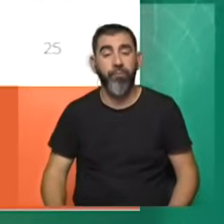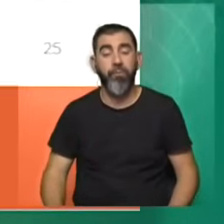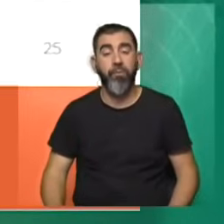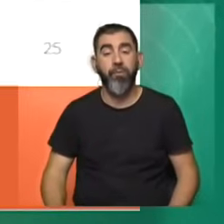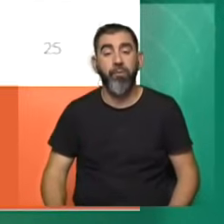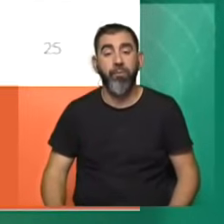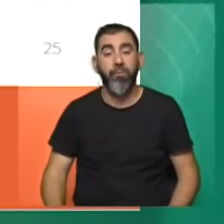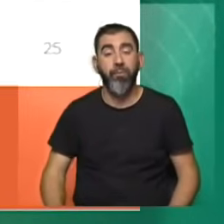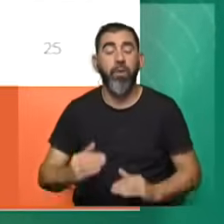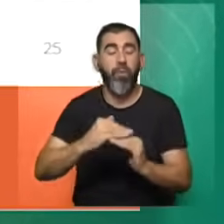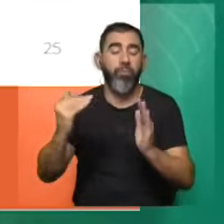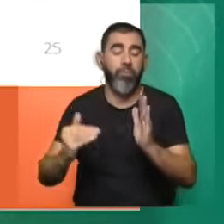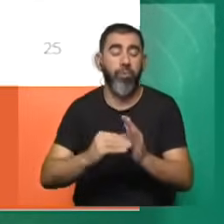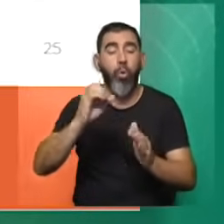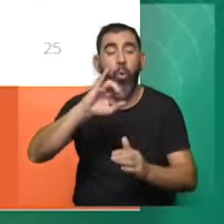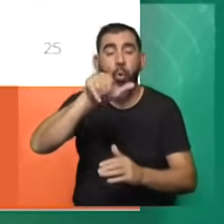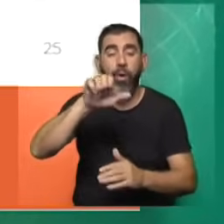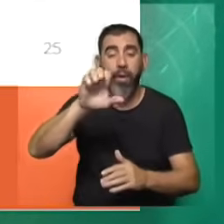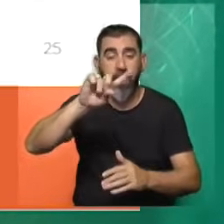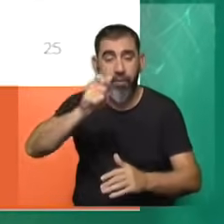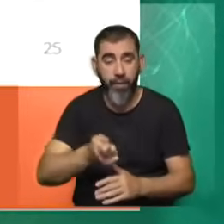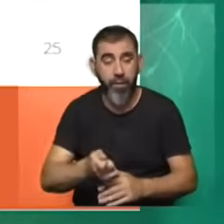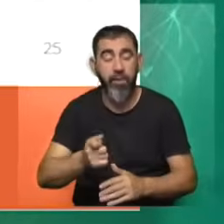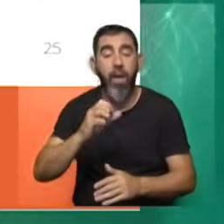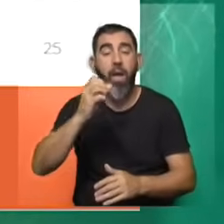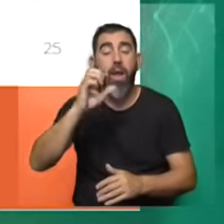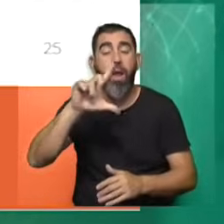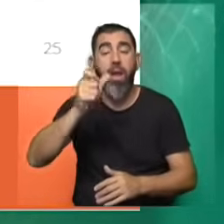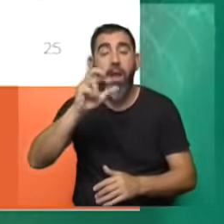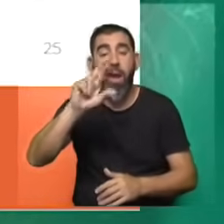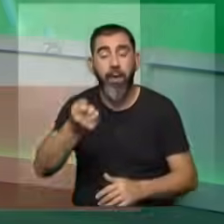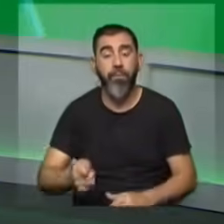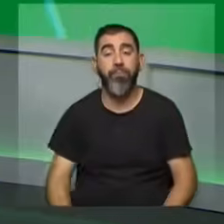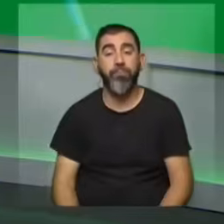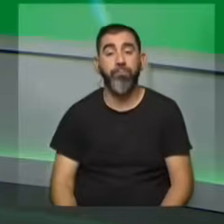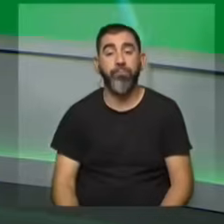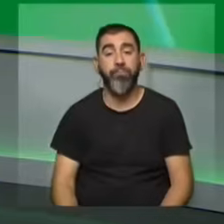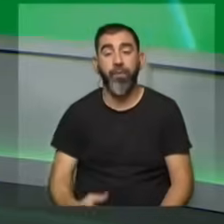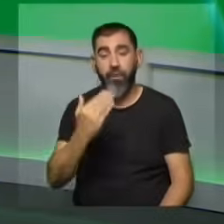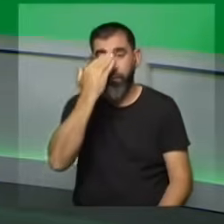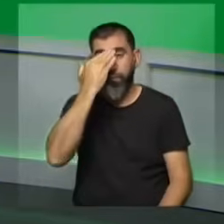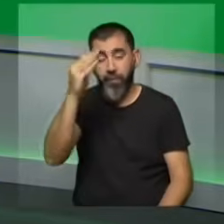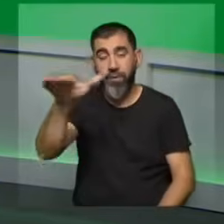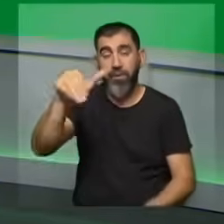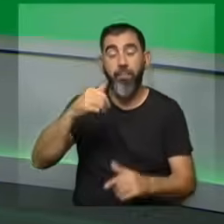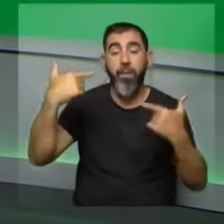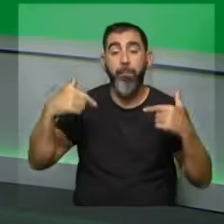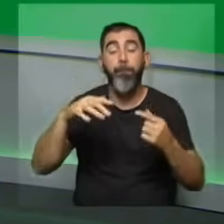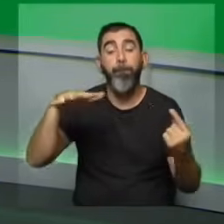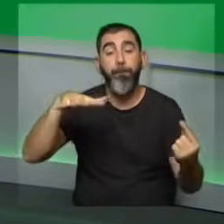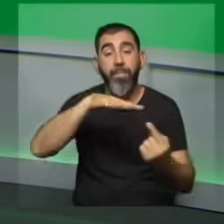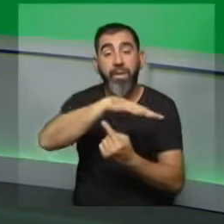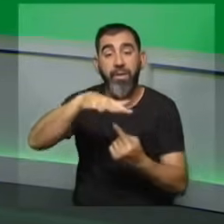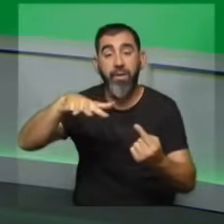respectivamente más atrás están Andrés Ojeda y guzm acostara este amplio va a citar al ministro de ambiente